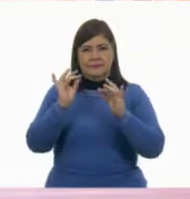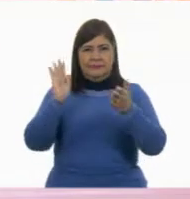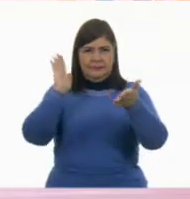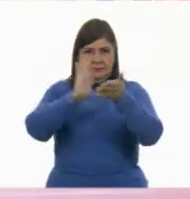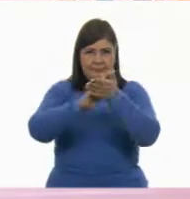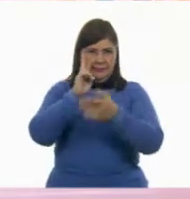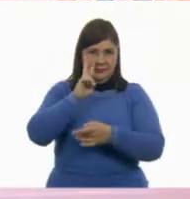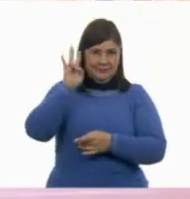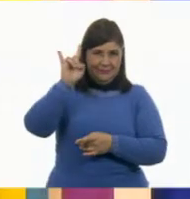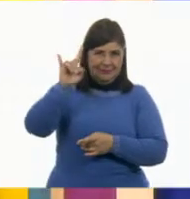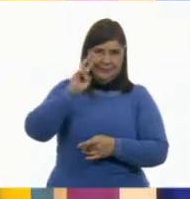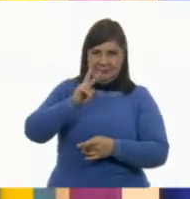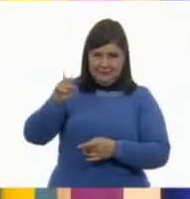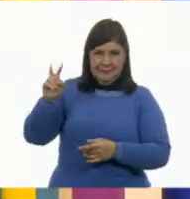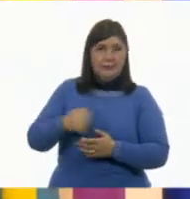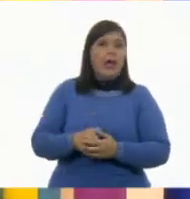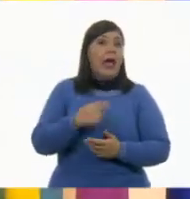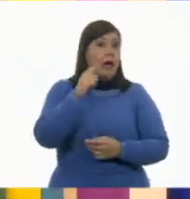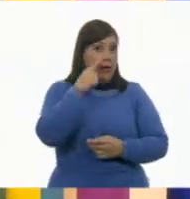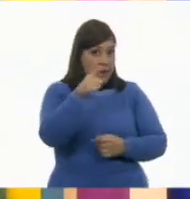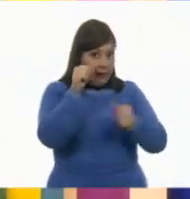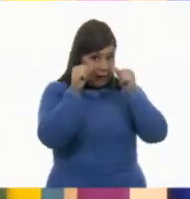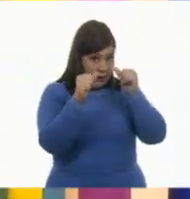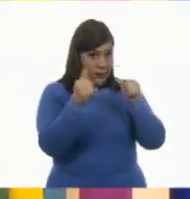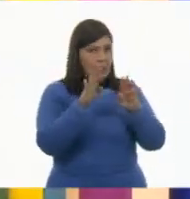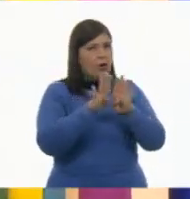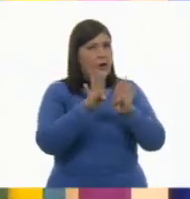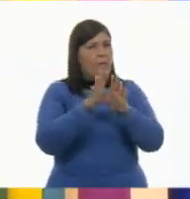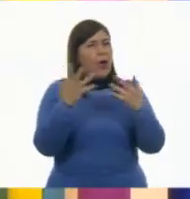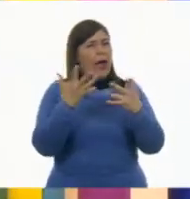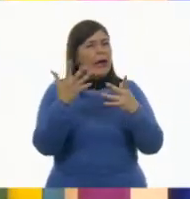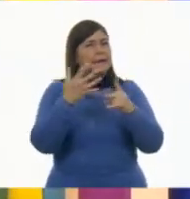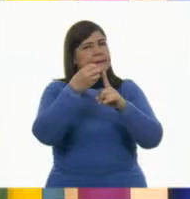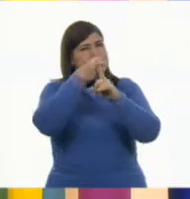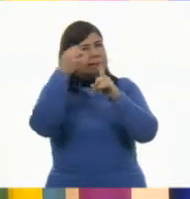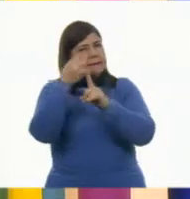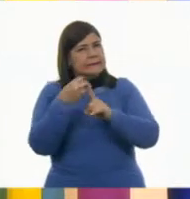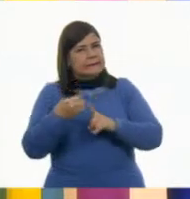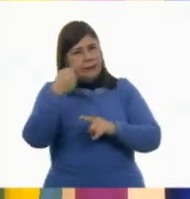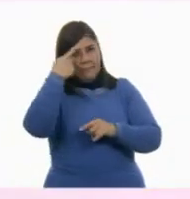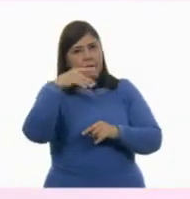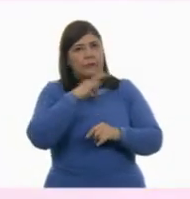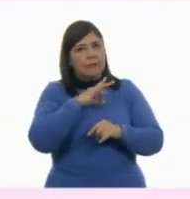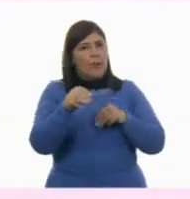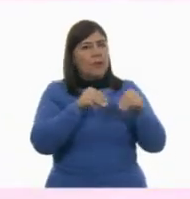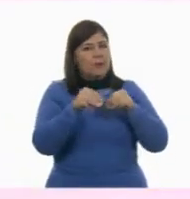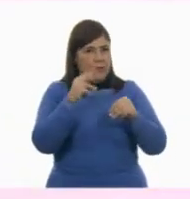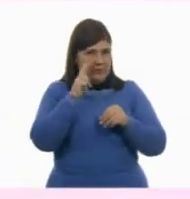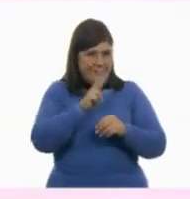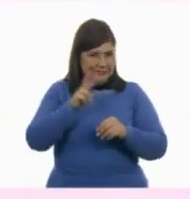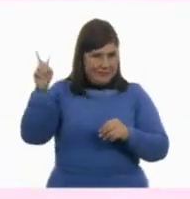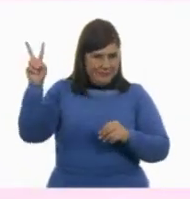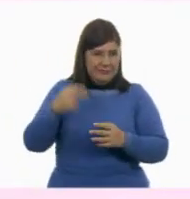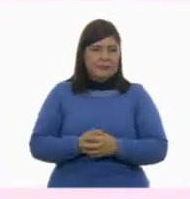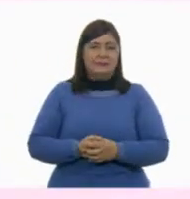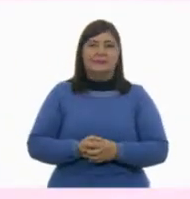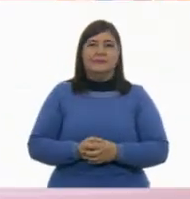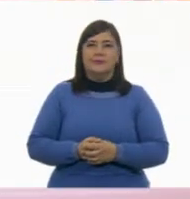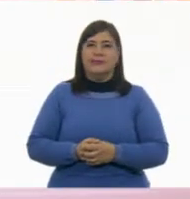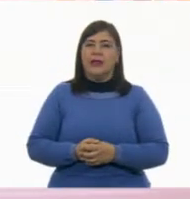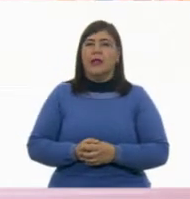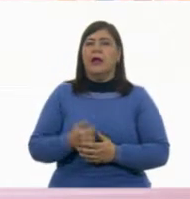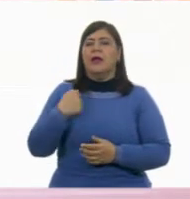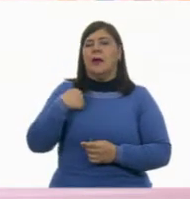Presten mucha atención en cómo el profe va a hacer la partitura de movimiento. Esto nos va a ayudar después. Hacia allá, y luego se me